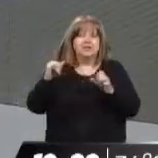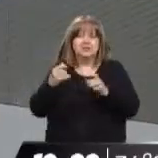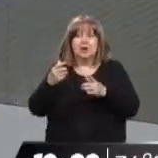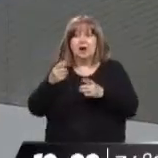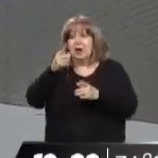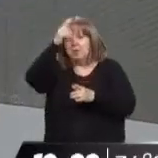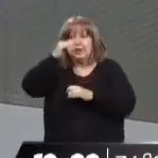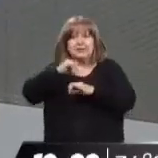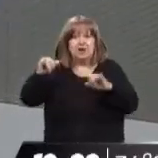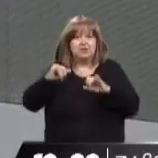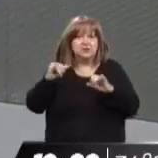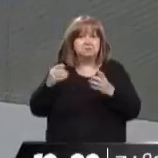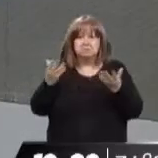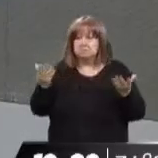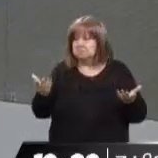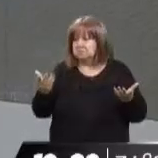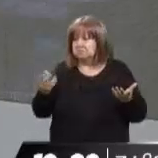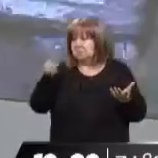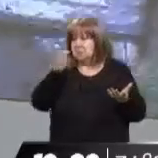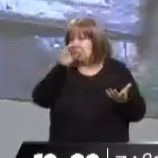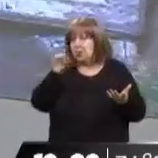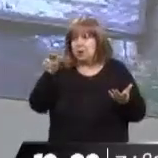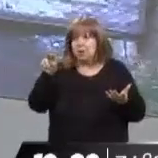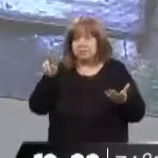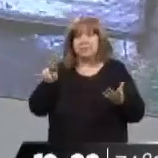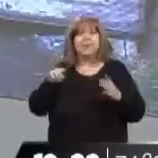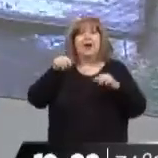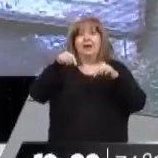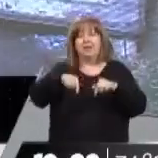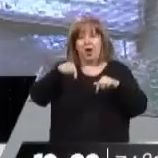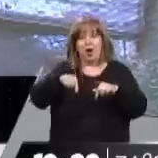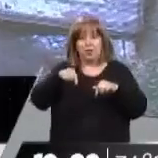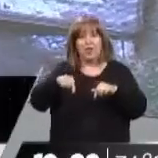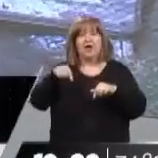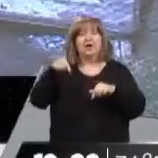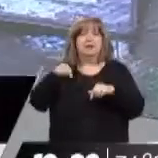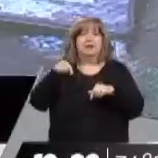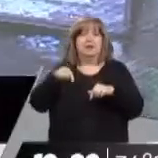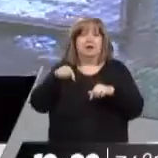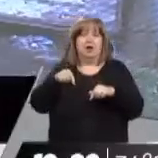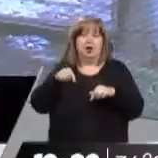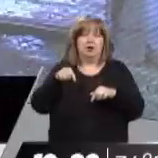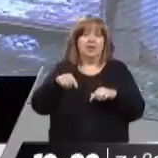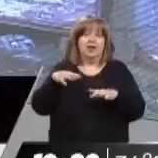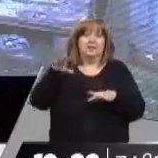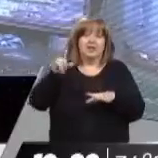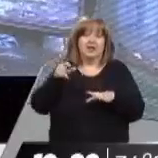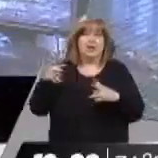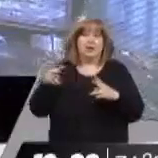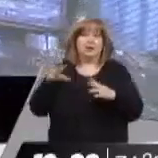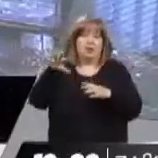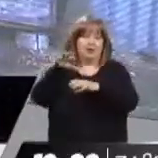ser capturado. Sin embargo, nunca se pudo dar con él hasta el día de hoy, ¿no? Que tuvo que suceder esta tragedia, este